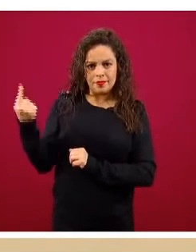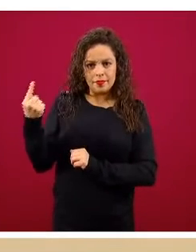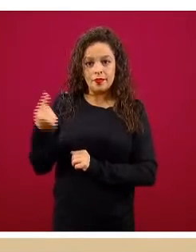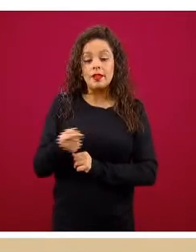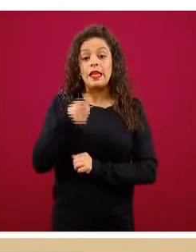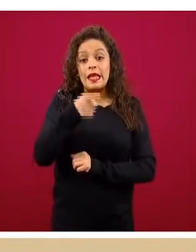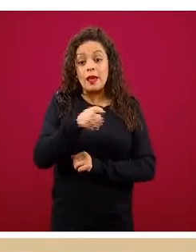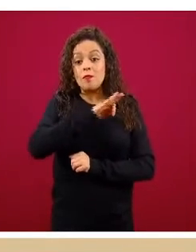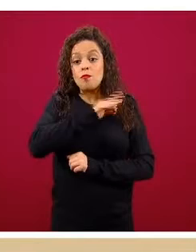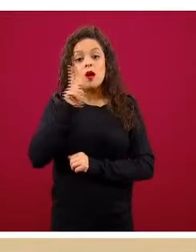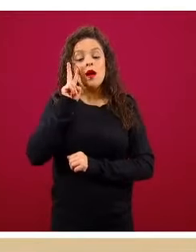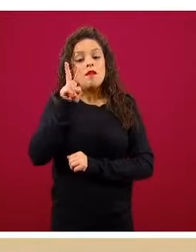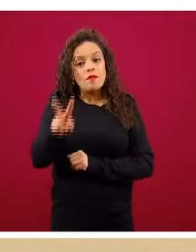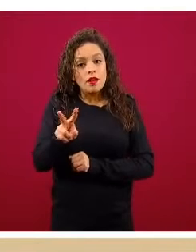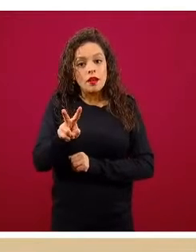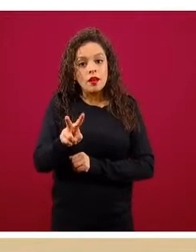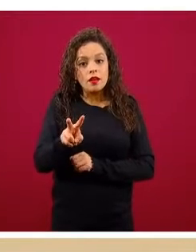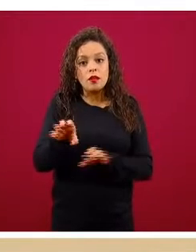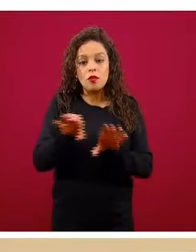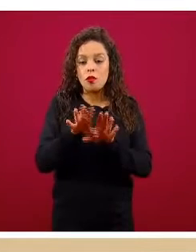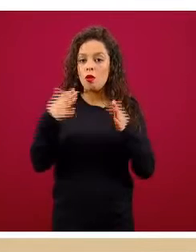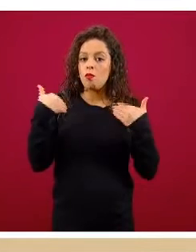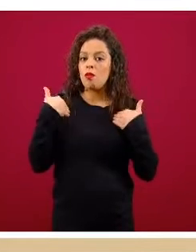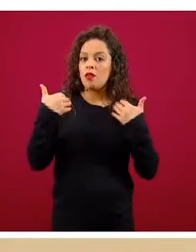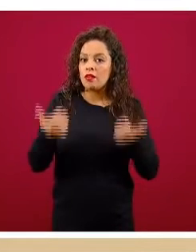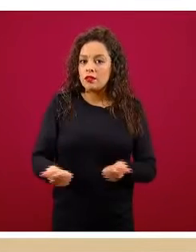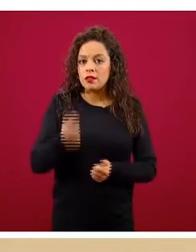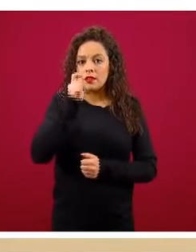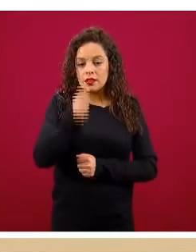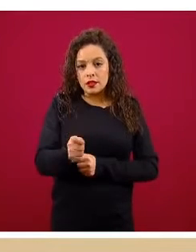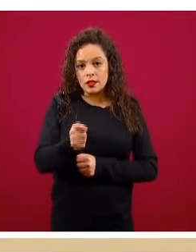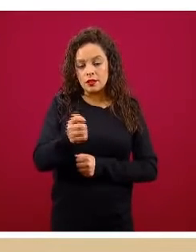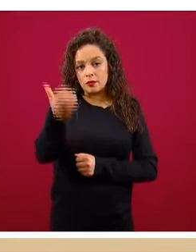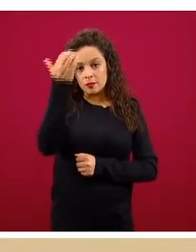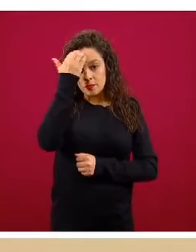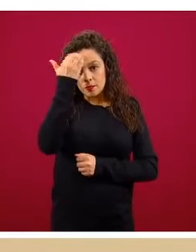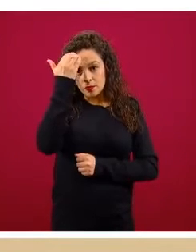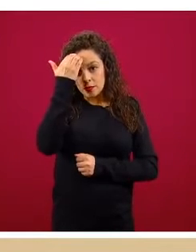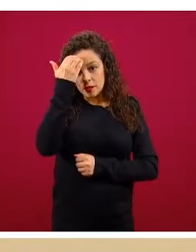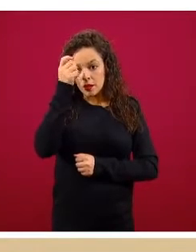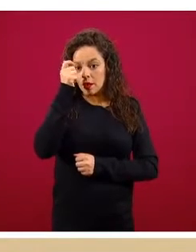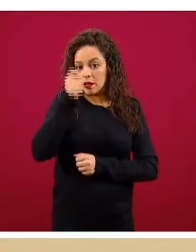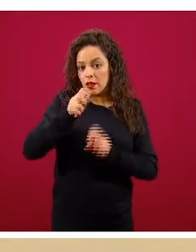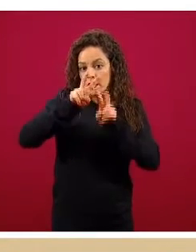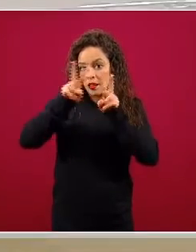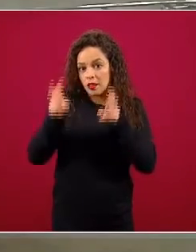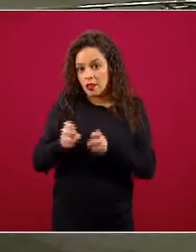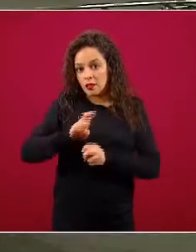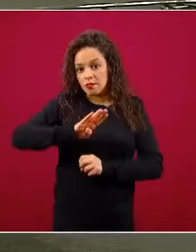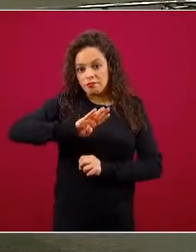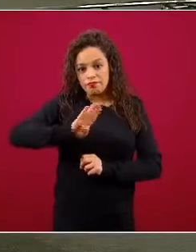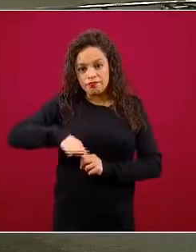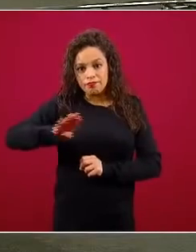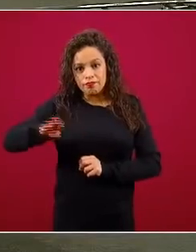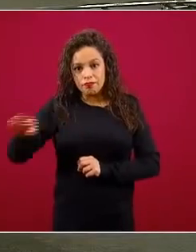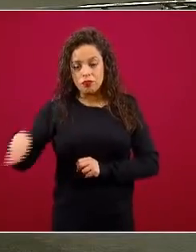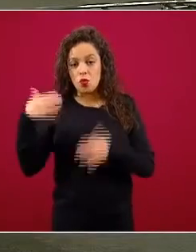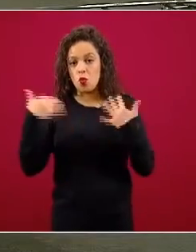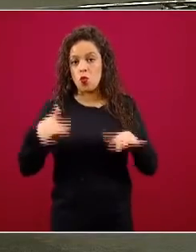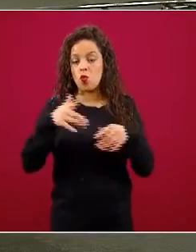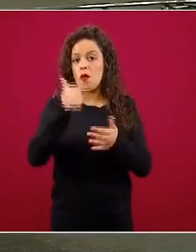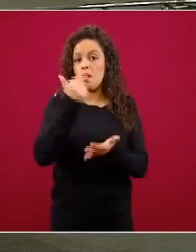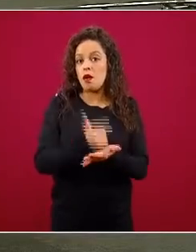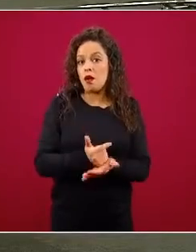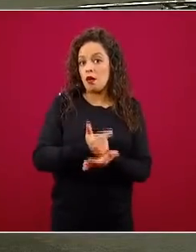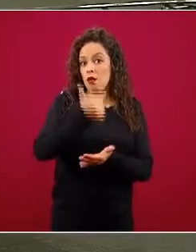la comprensión, de la inteligencia, del conocimiento sobre mortalidad en un evento agudo de alta trascendencia